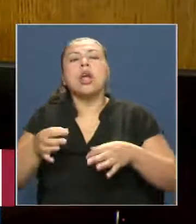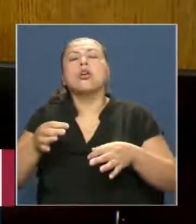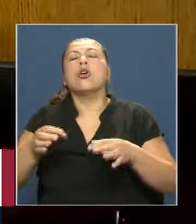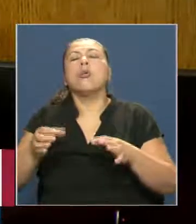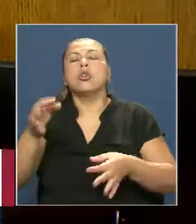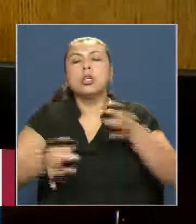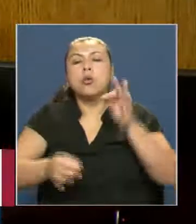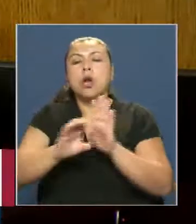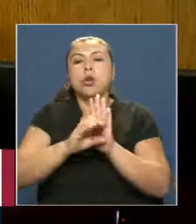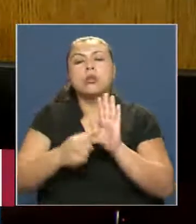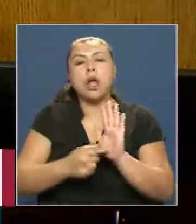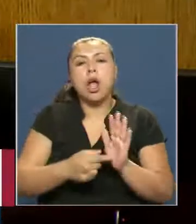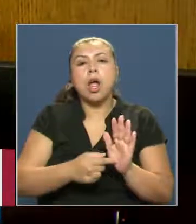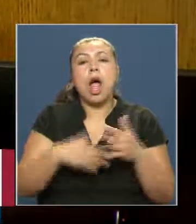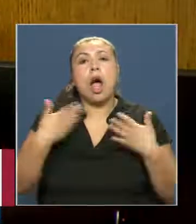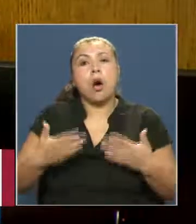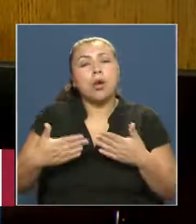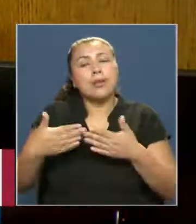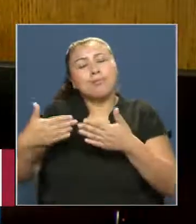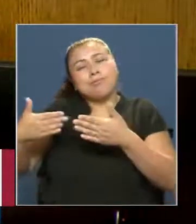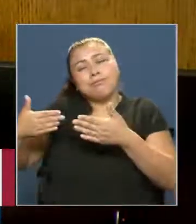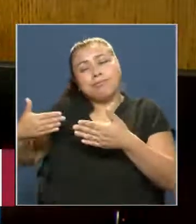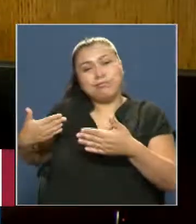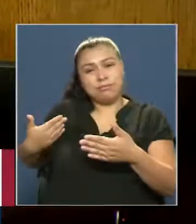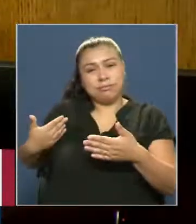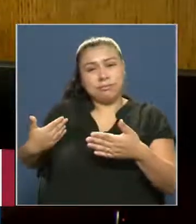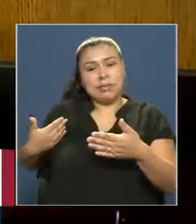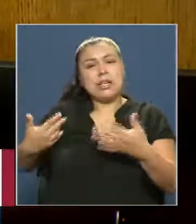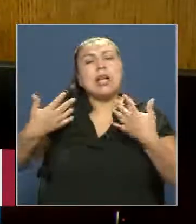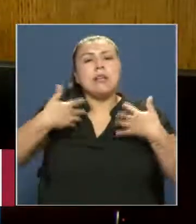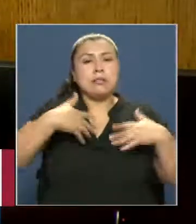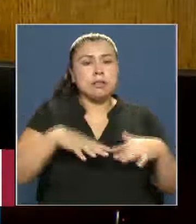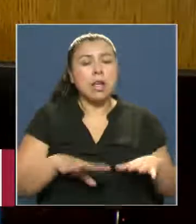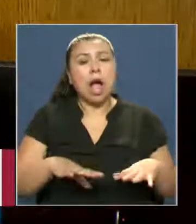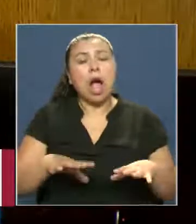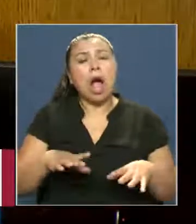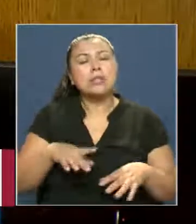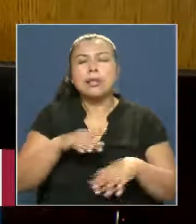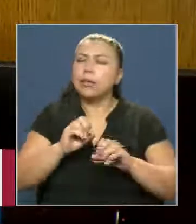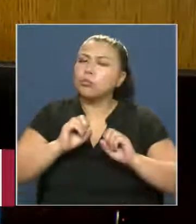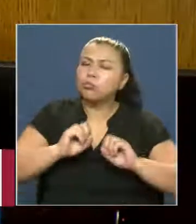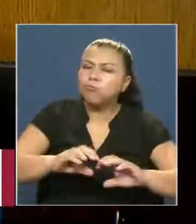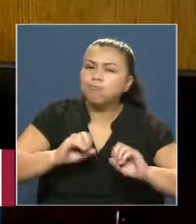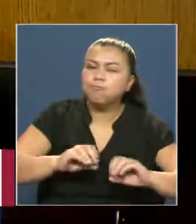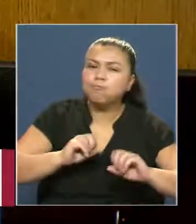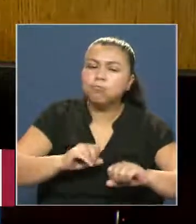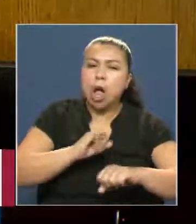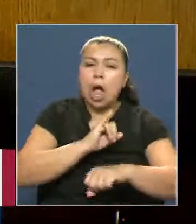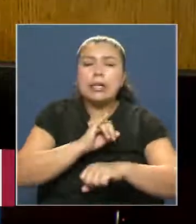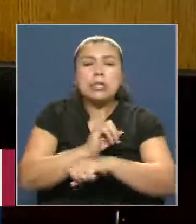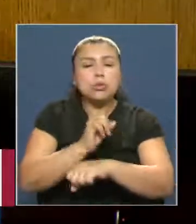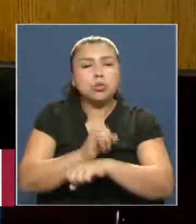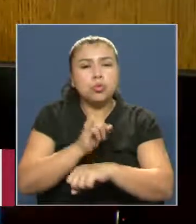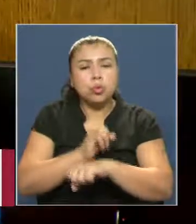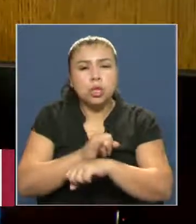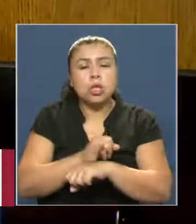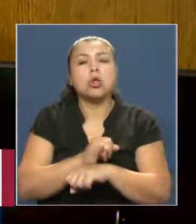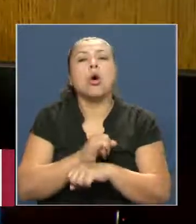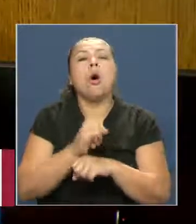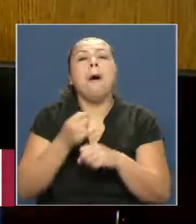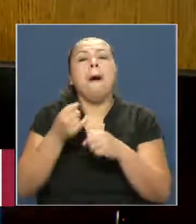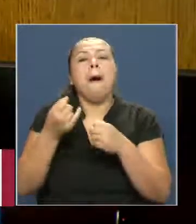Felizmente eso está quedando atrás, se han pulverizado dogmas, fijamos precio para que la